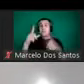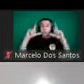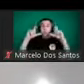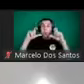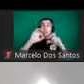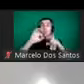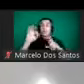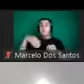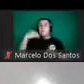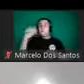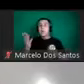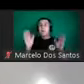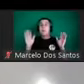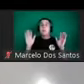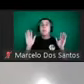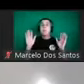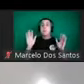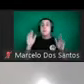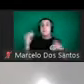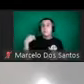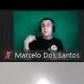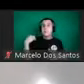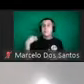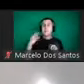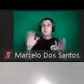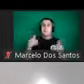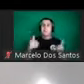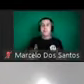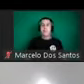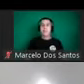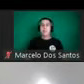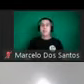foto institucional o al finalizar el acto.